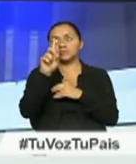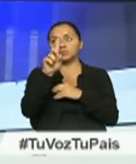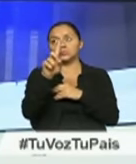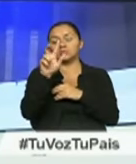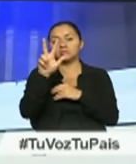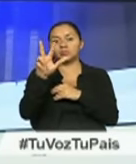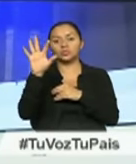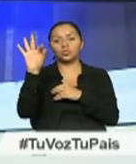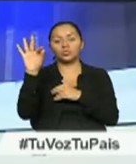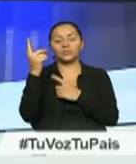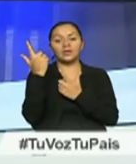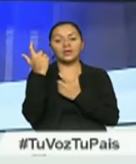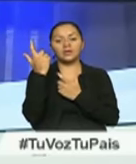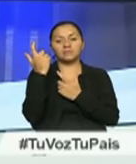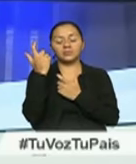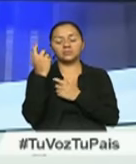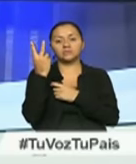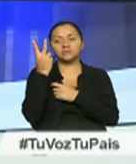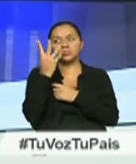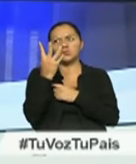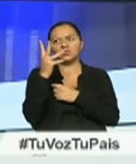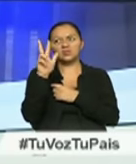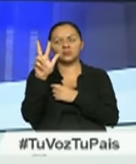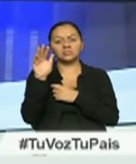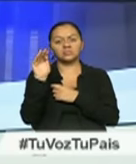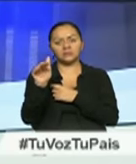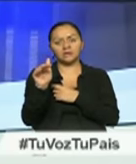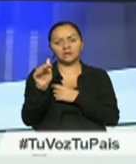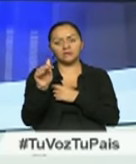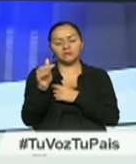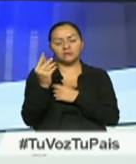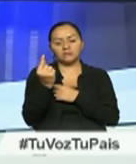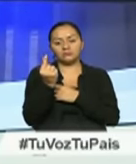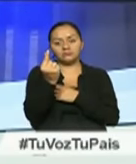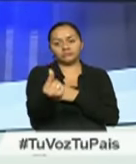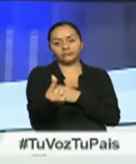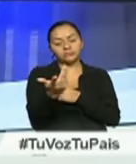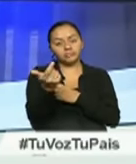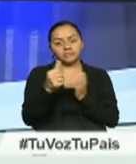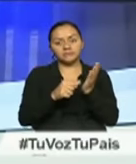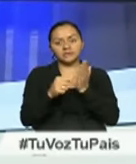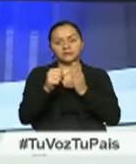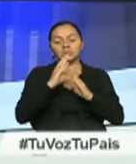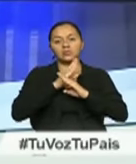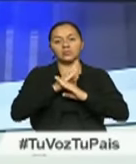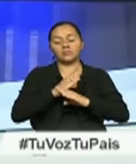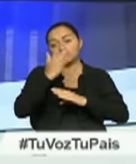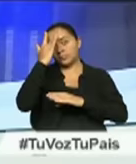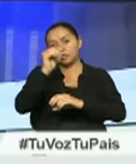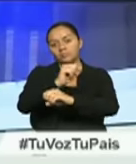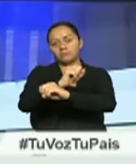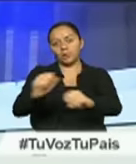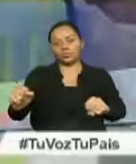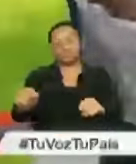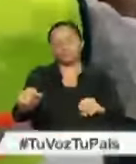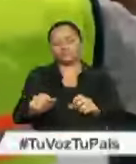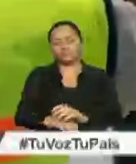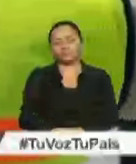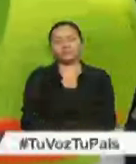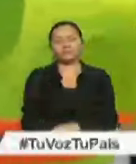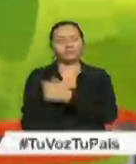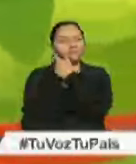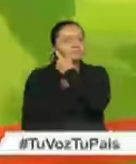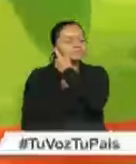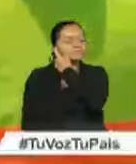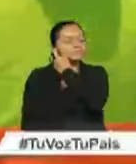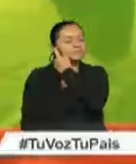fuego, 43.000 municiones y 205 vainas al Ministerio de Defensa para su posterior destrucción. El